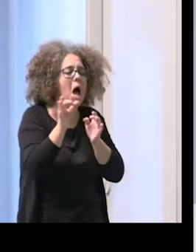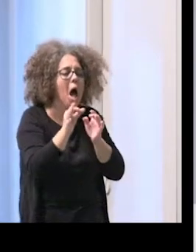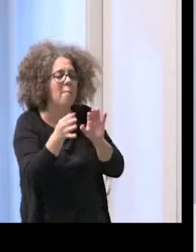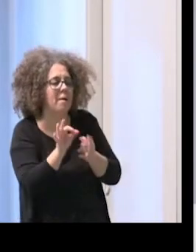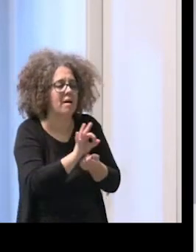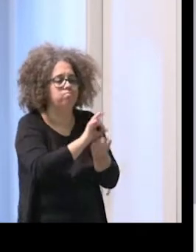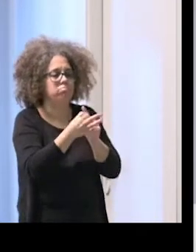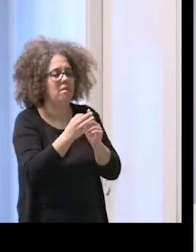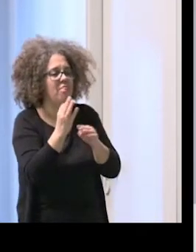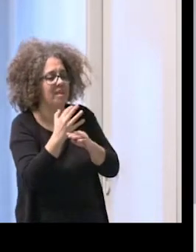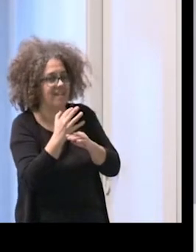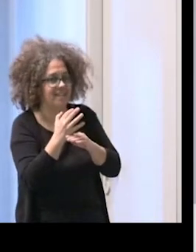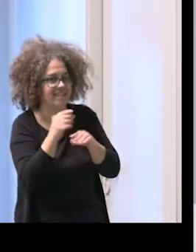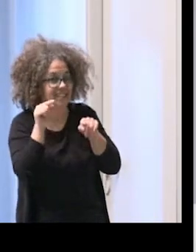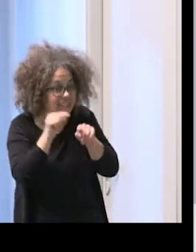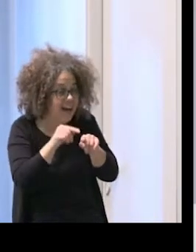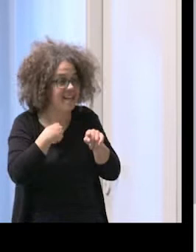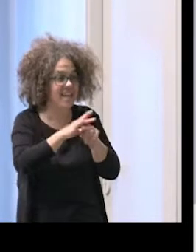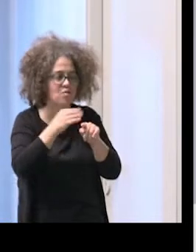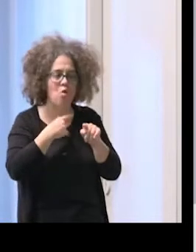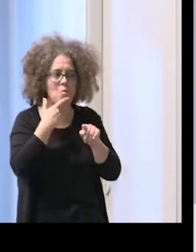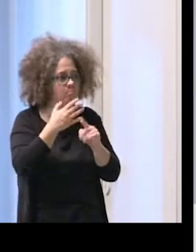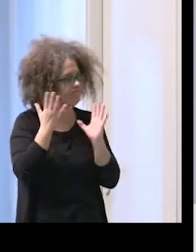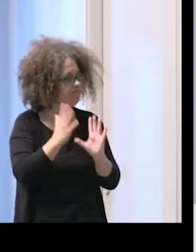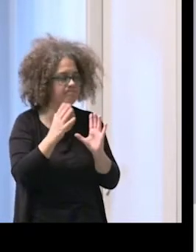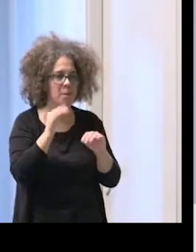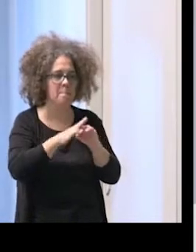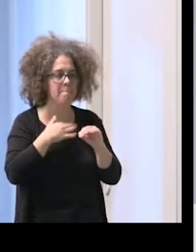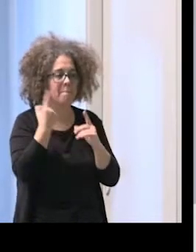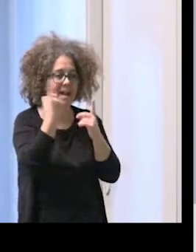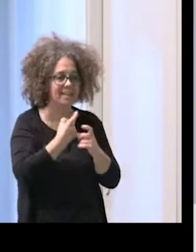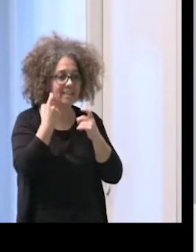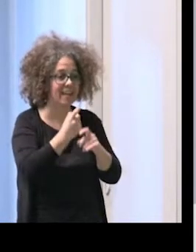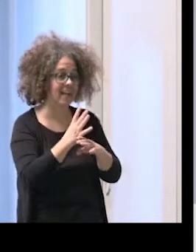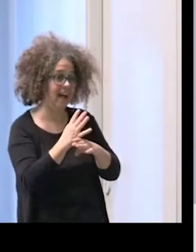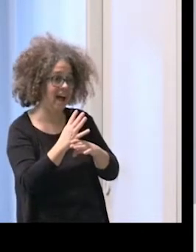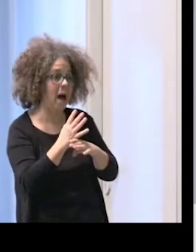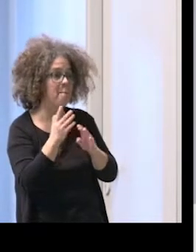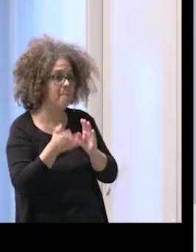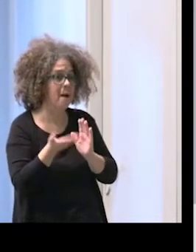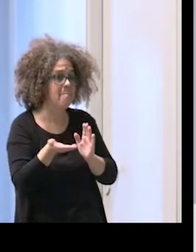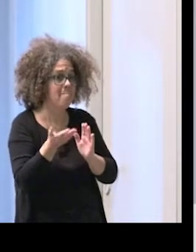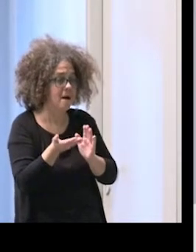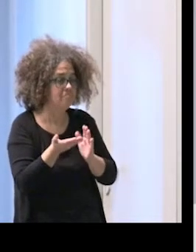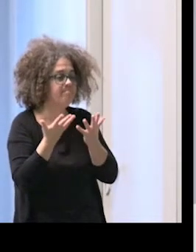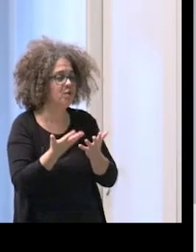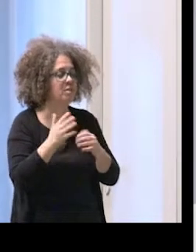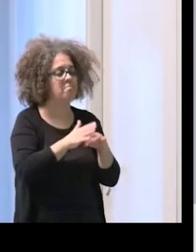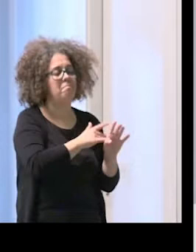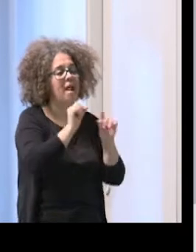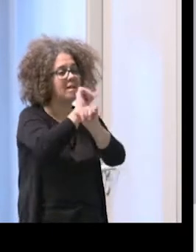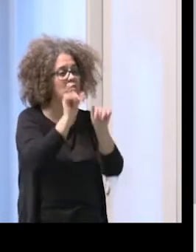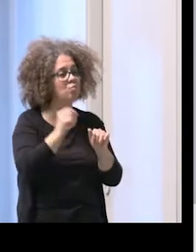y aparte porque existen todavía una serie de desafíos técnicos para reemplazar las células ciliadas. El modelo que usamos para estudiar